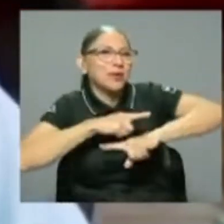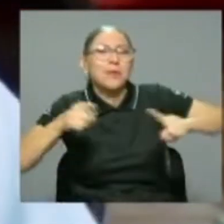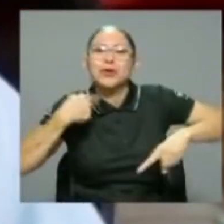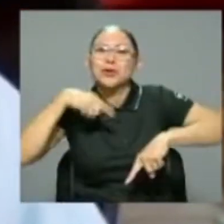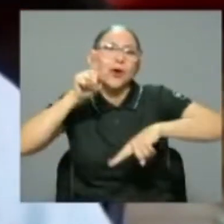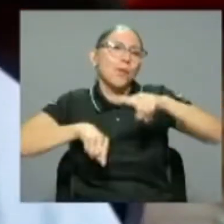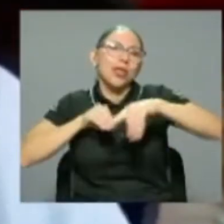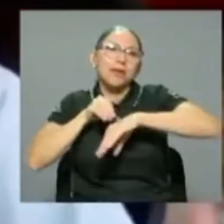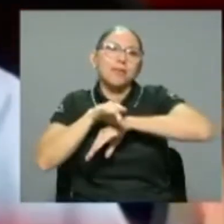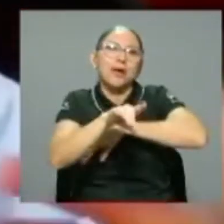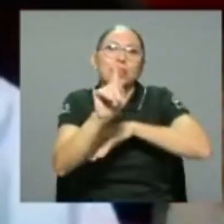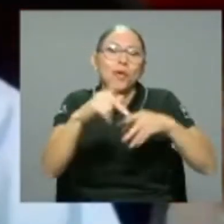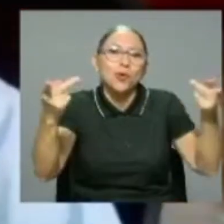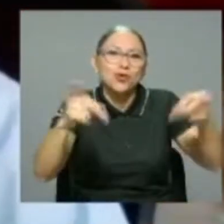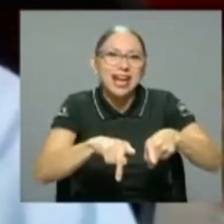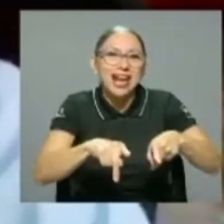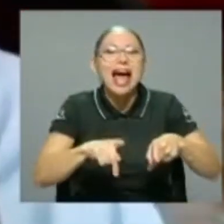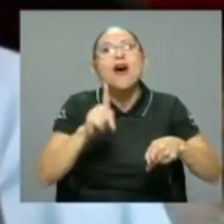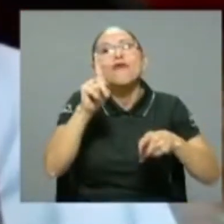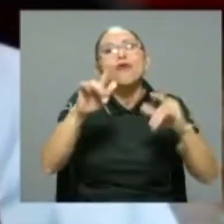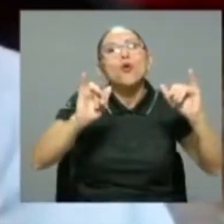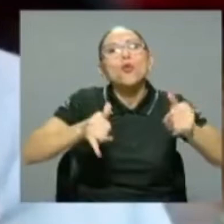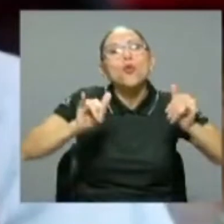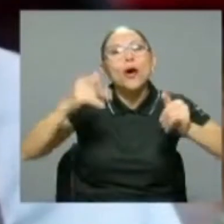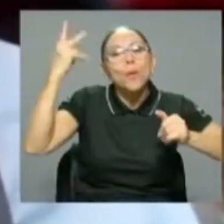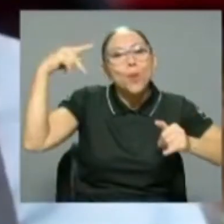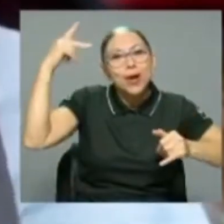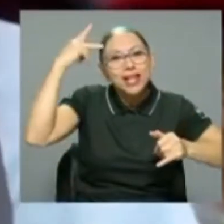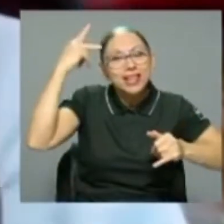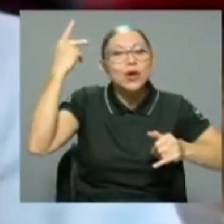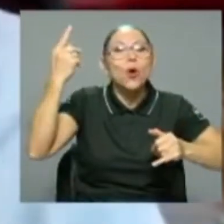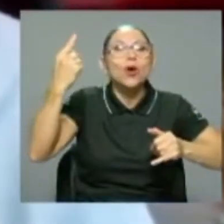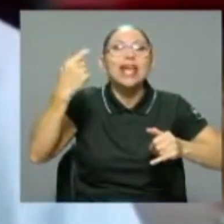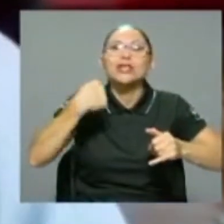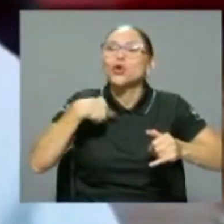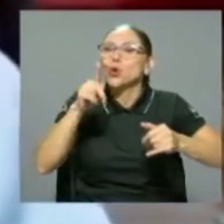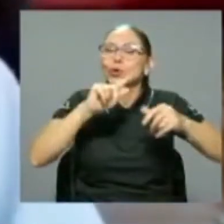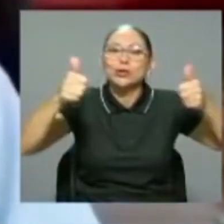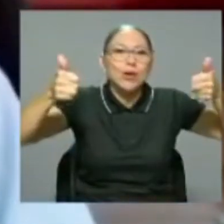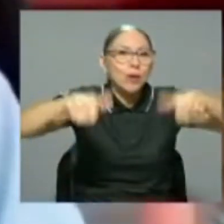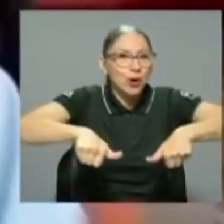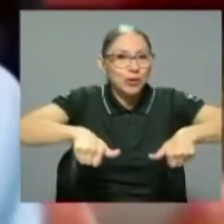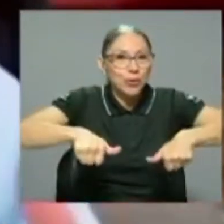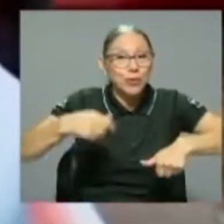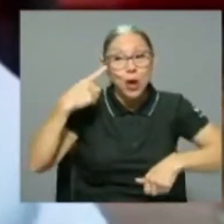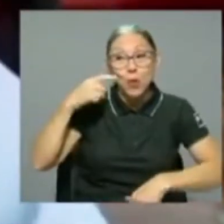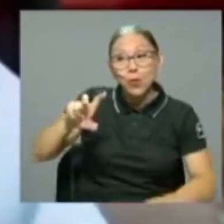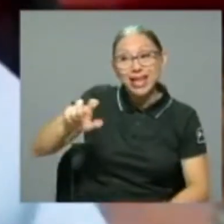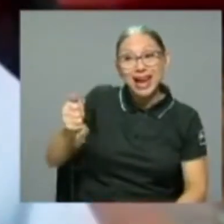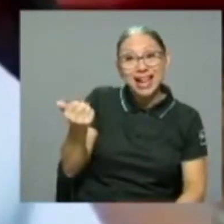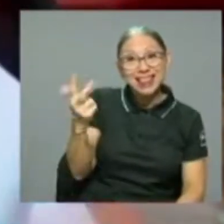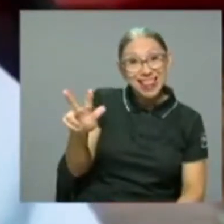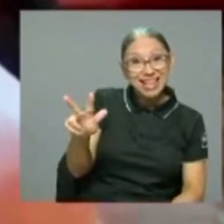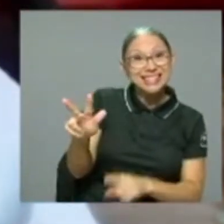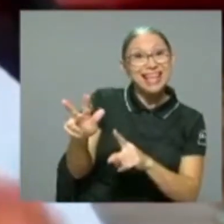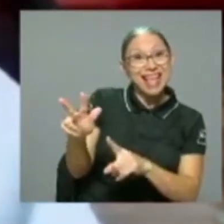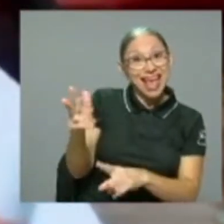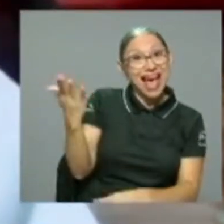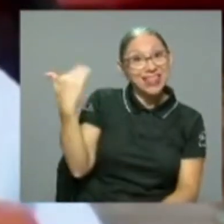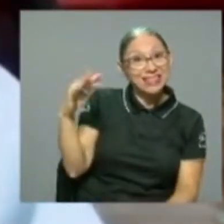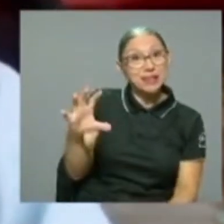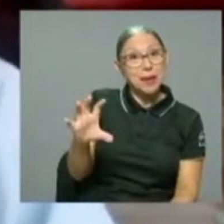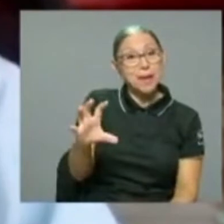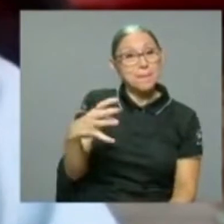ocurriera. Fue un juego político en el que estuve en desacuerdo, porque el Canal 13 le pertenecía. Es decir, la Universidad de Costa